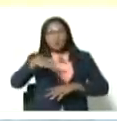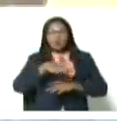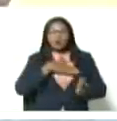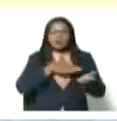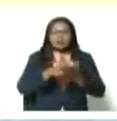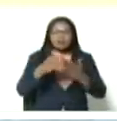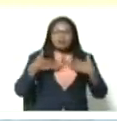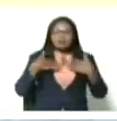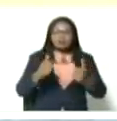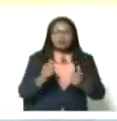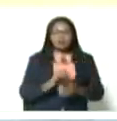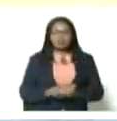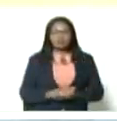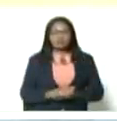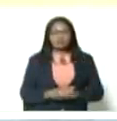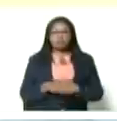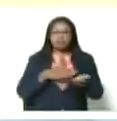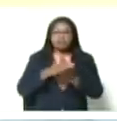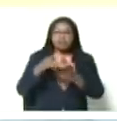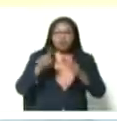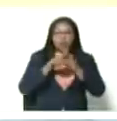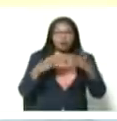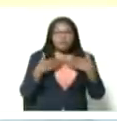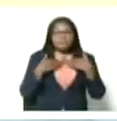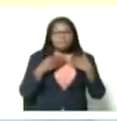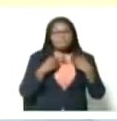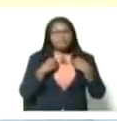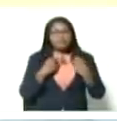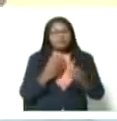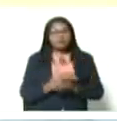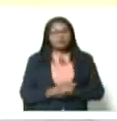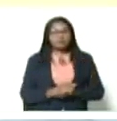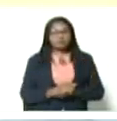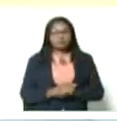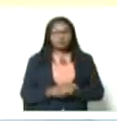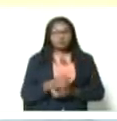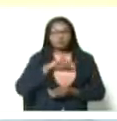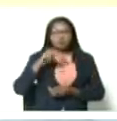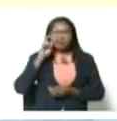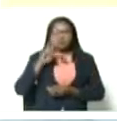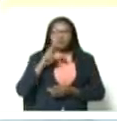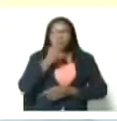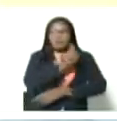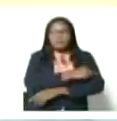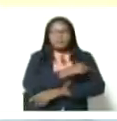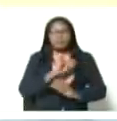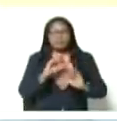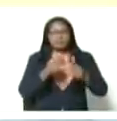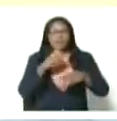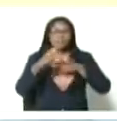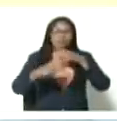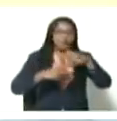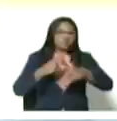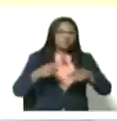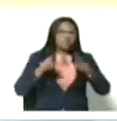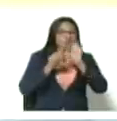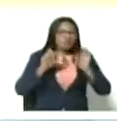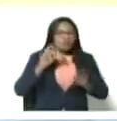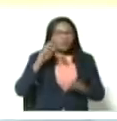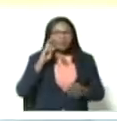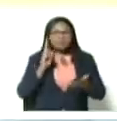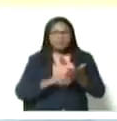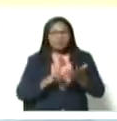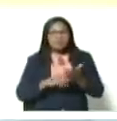su salud, garantizando su vida. Así que lo que hemos visto en los hospitales donde hemos iniciado este proceso es